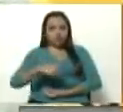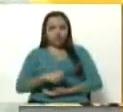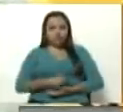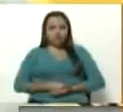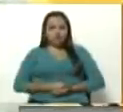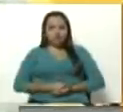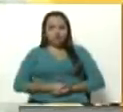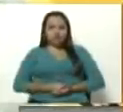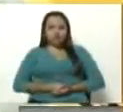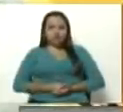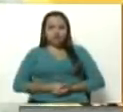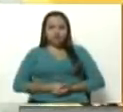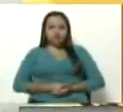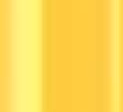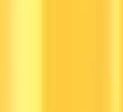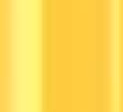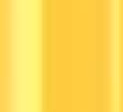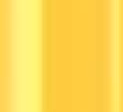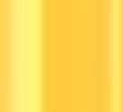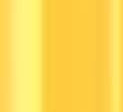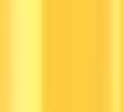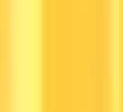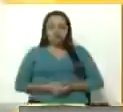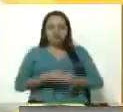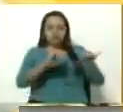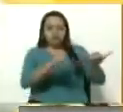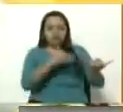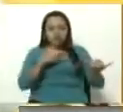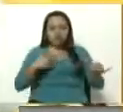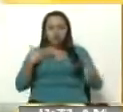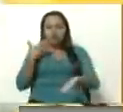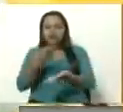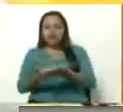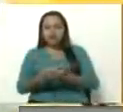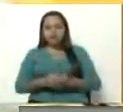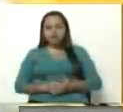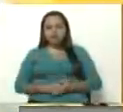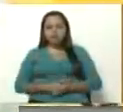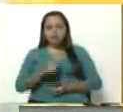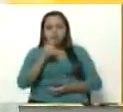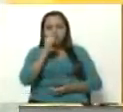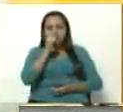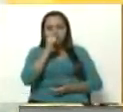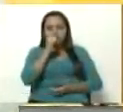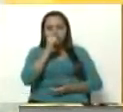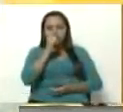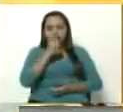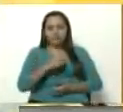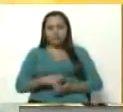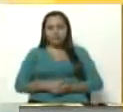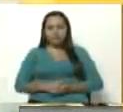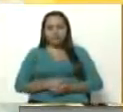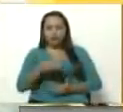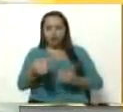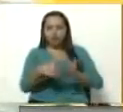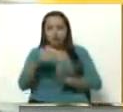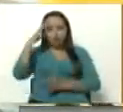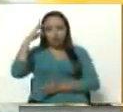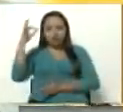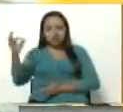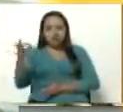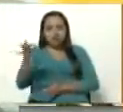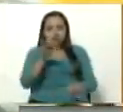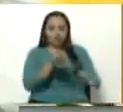Mismo quiero, bueno, agradecerle a todo el Consejo Legislativo. Dayana